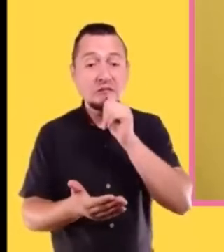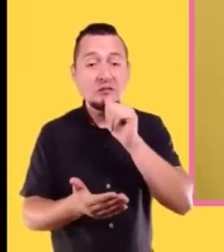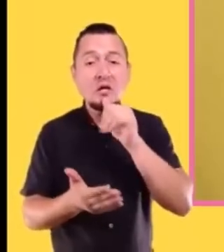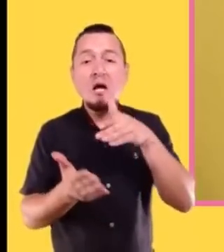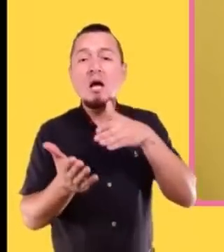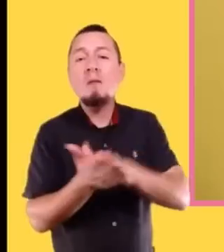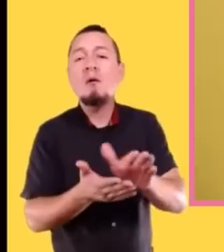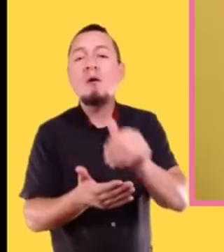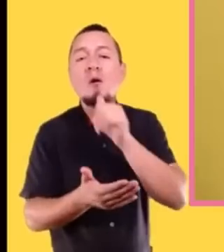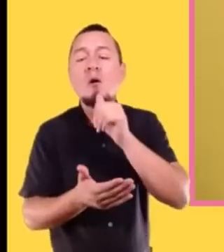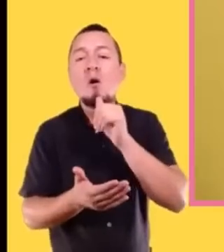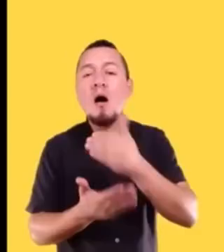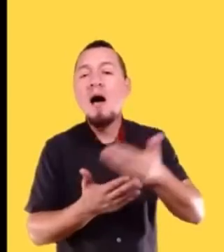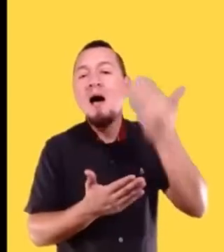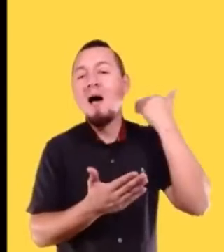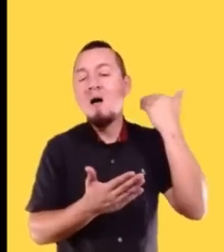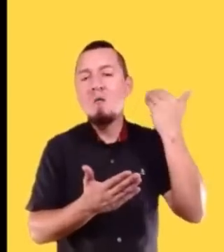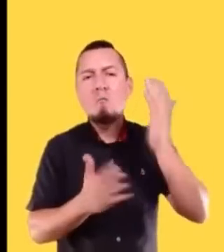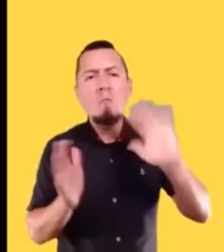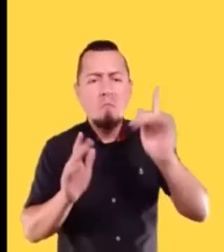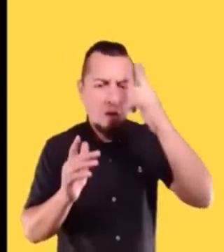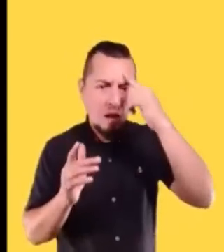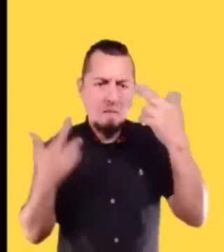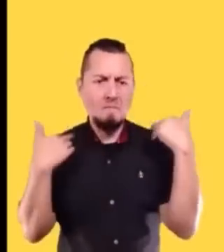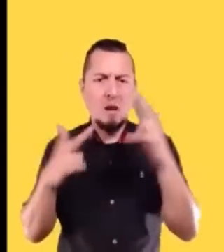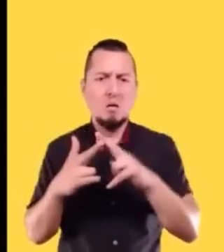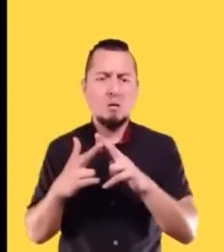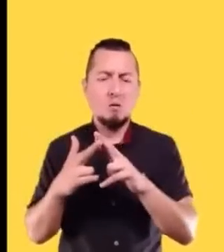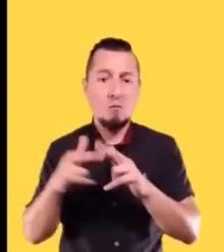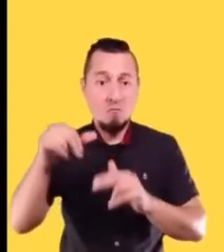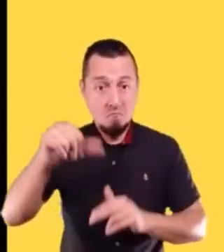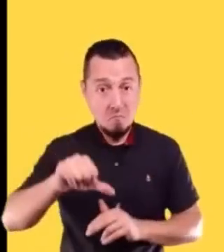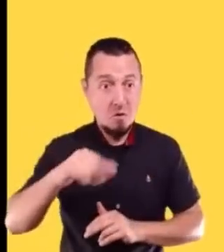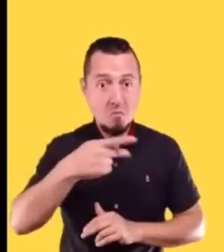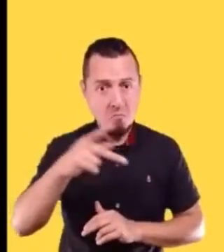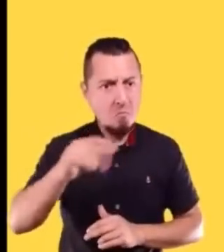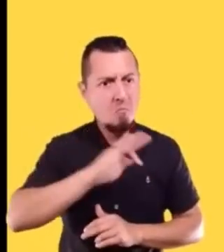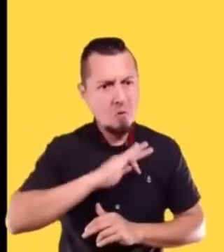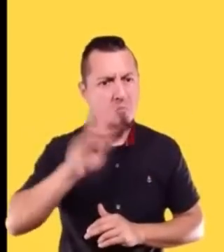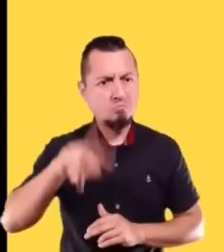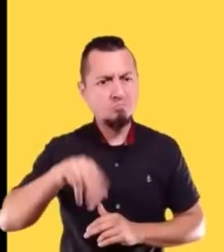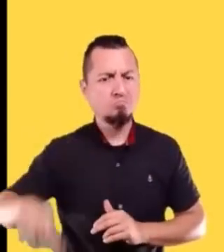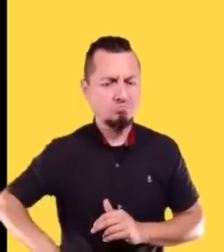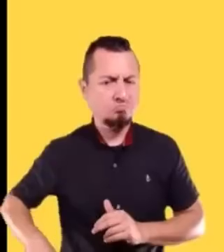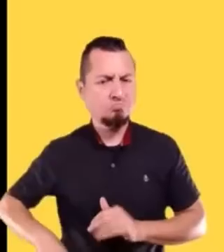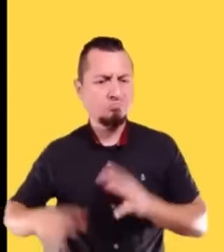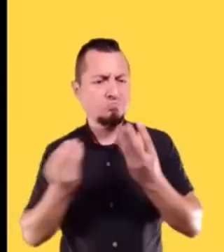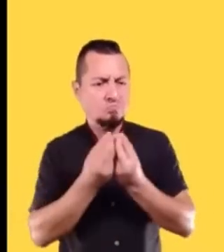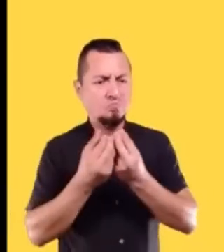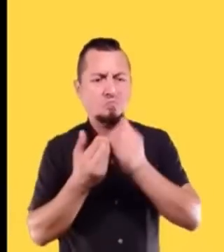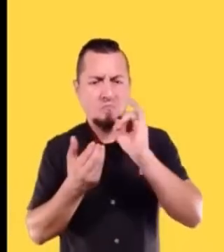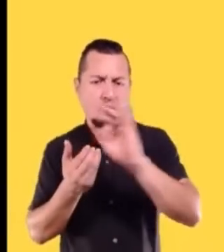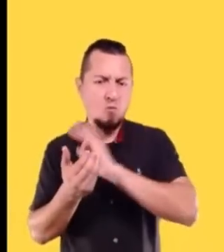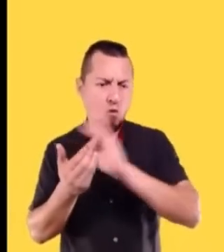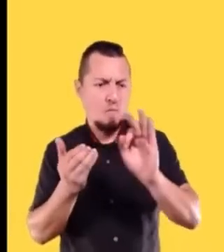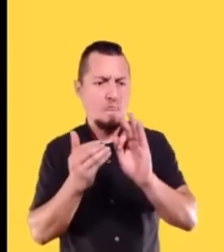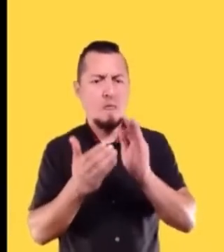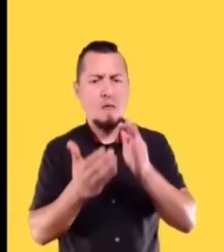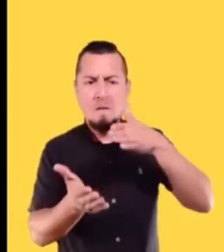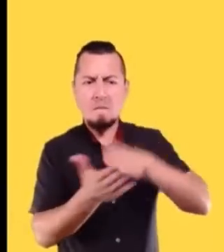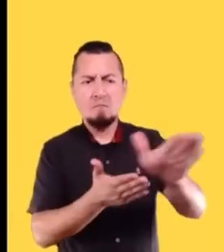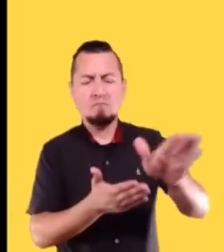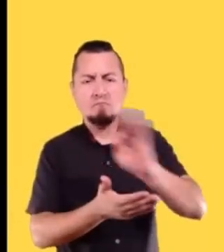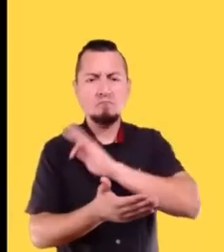evidentemente esto es para el maestro, pero si hace falta también, pues vamos a recurrir a todo lo necesario para garantizar que nuestros